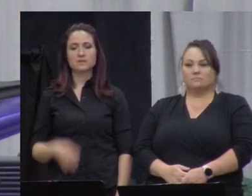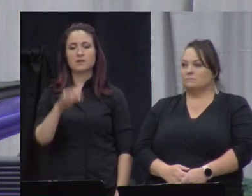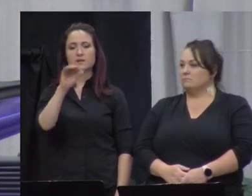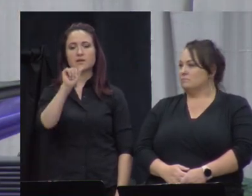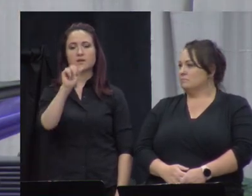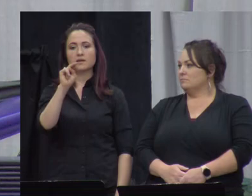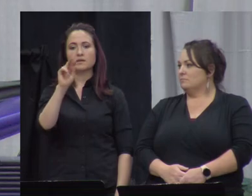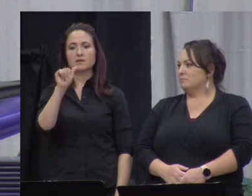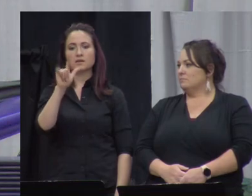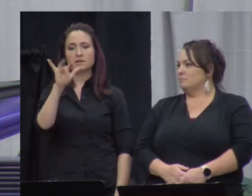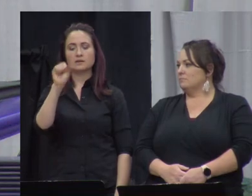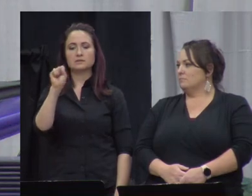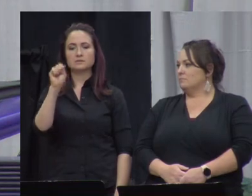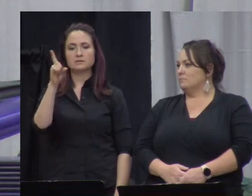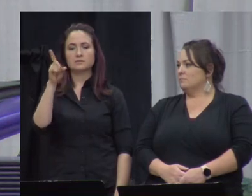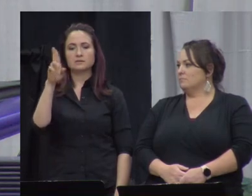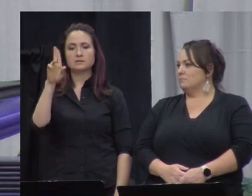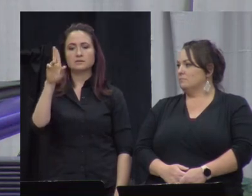Annalise Dutchover.